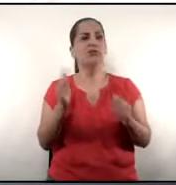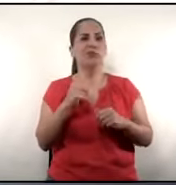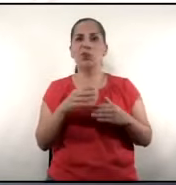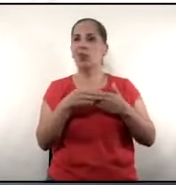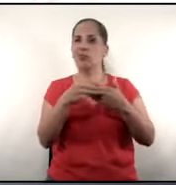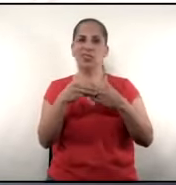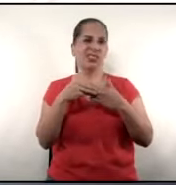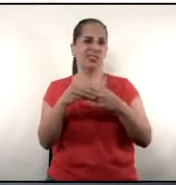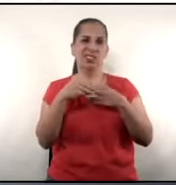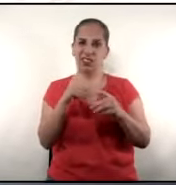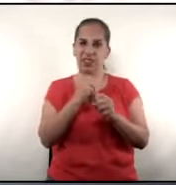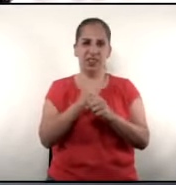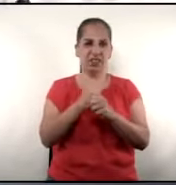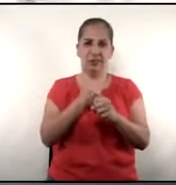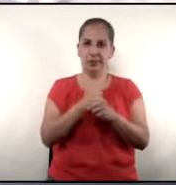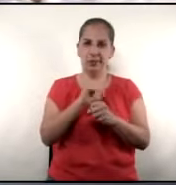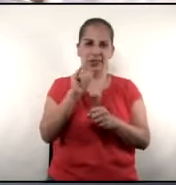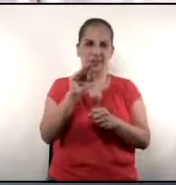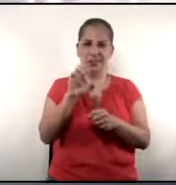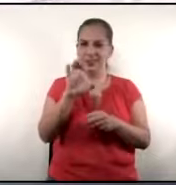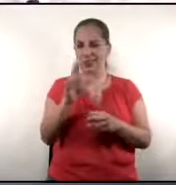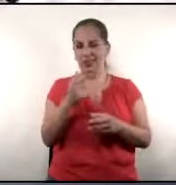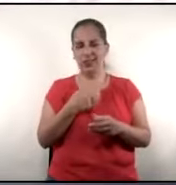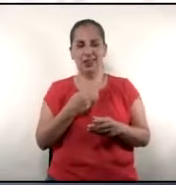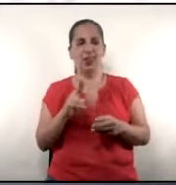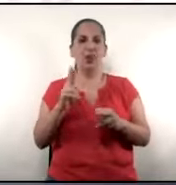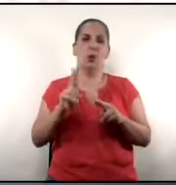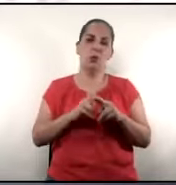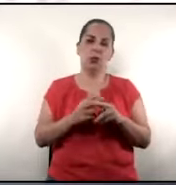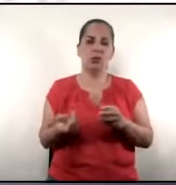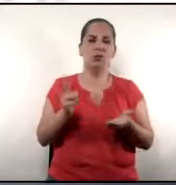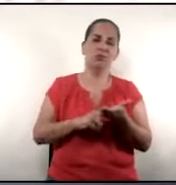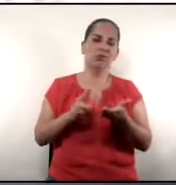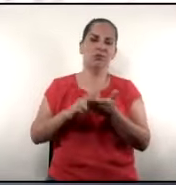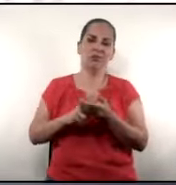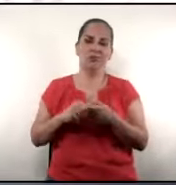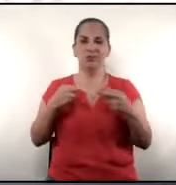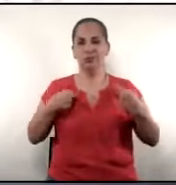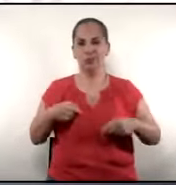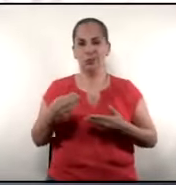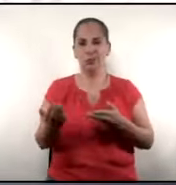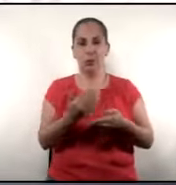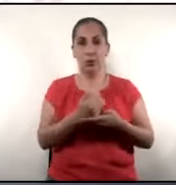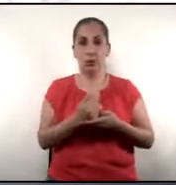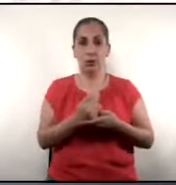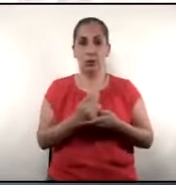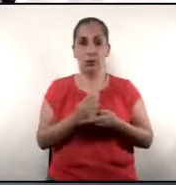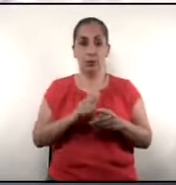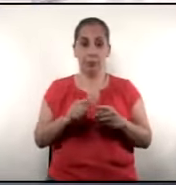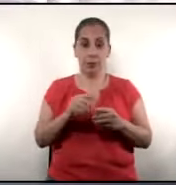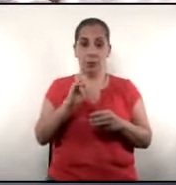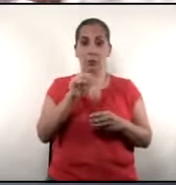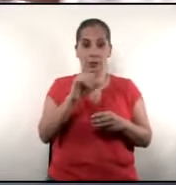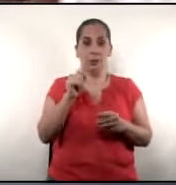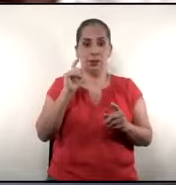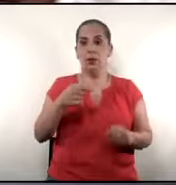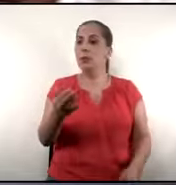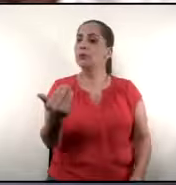del propio ICE, que ha ocasionado su utilización, por ejemplo, de recurso humano, que al ICE que es hora de pedirle